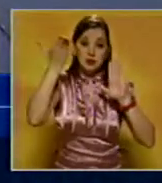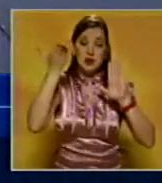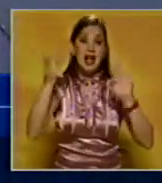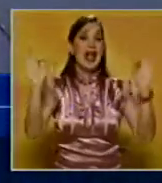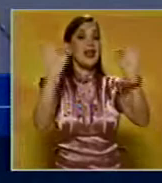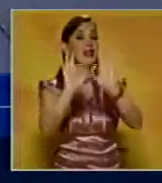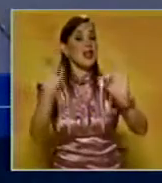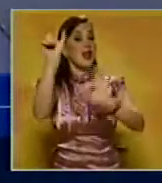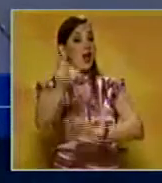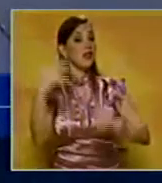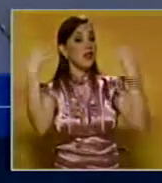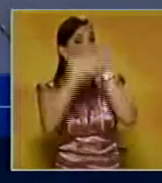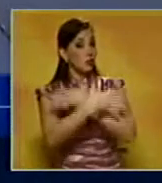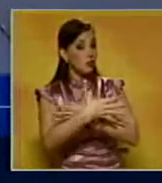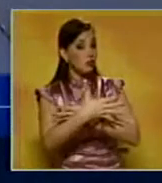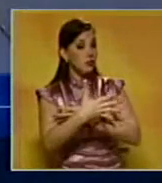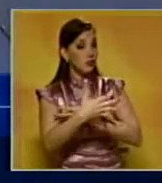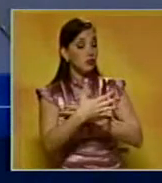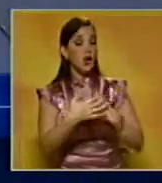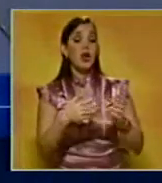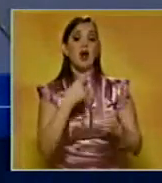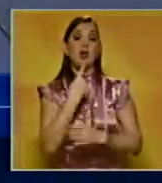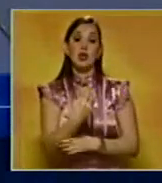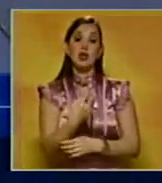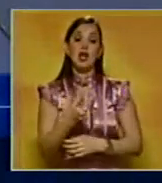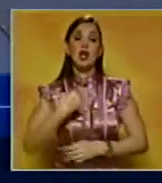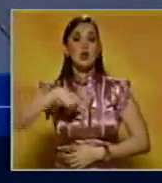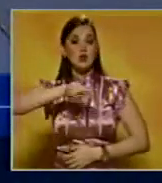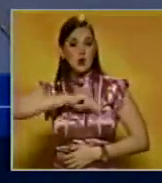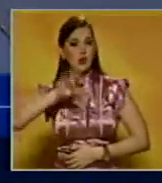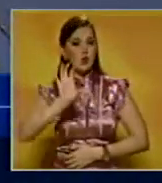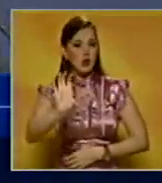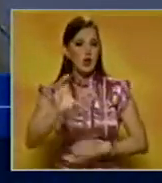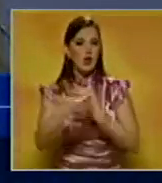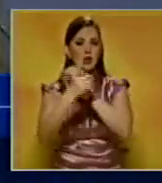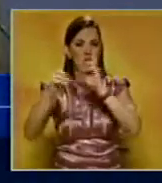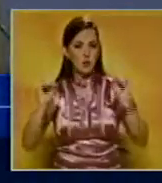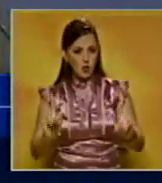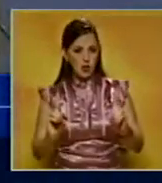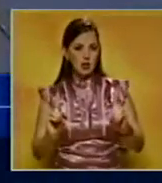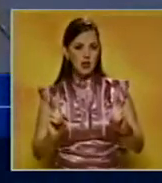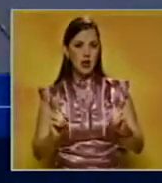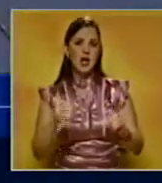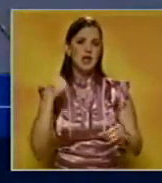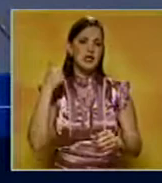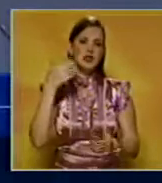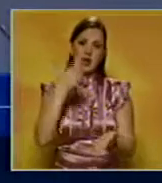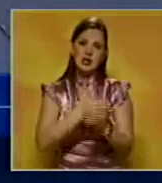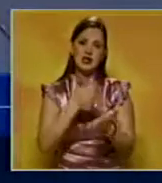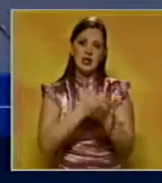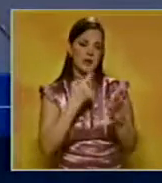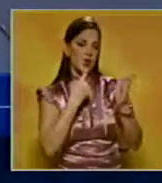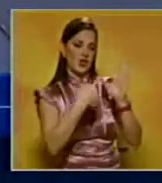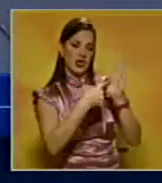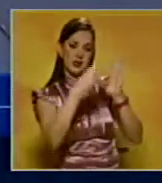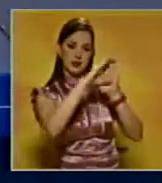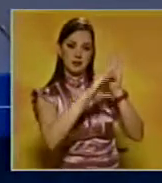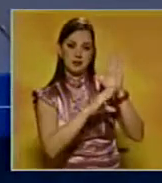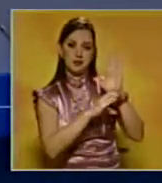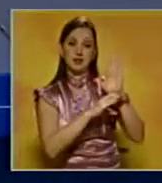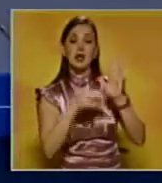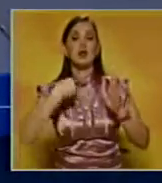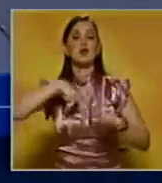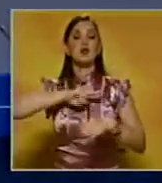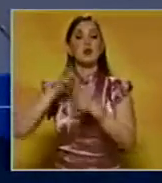dude. La razón de ser y el funcionamiento de nuestro Estado democrático de derecho así lo garantiza. Nuestro